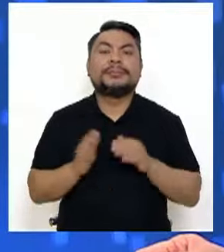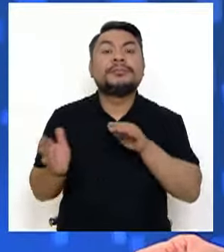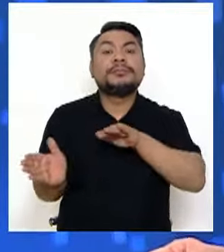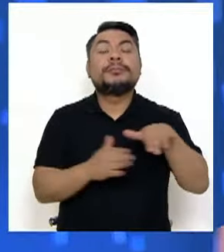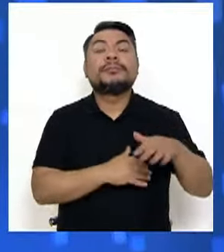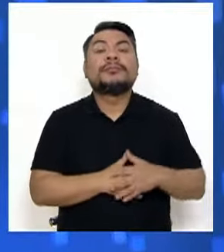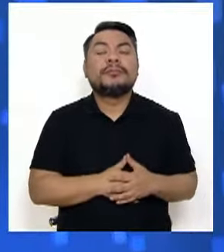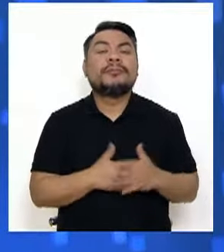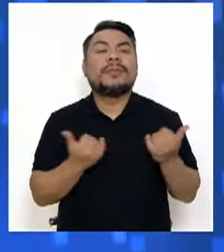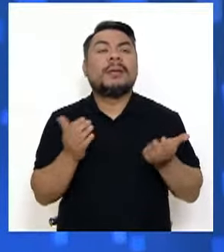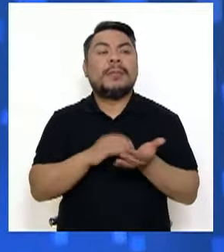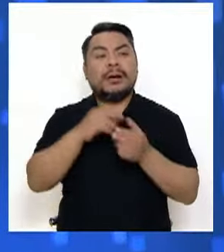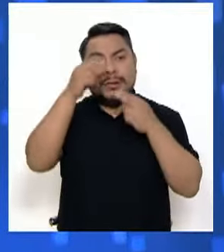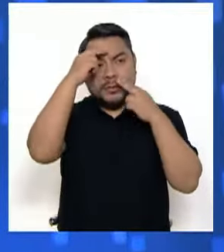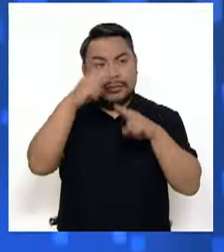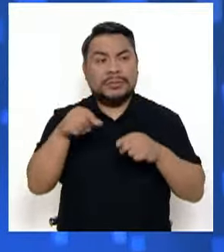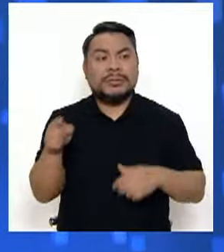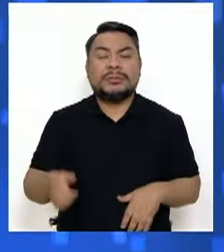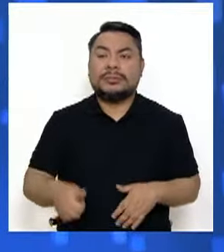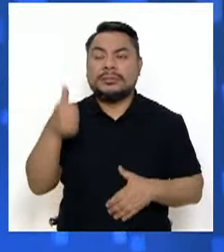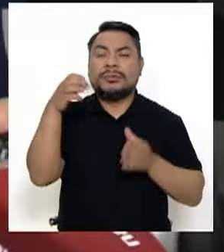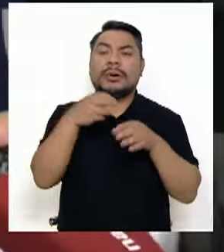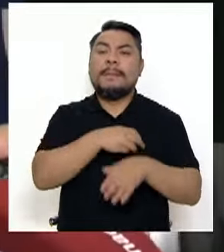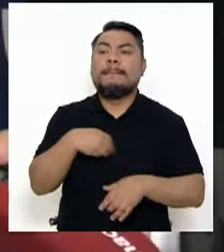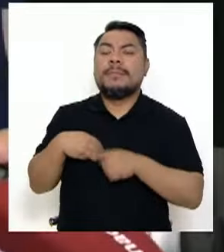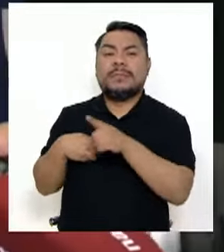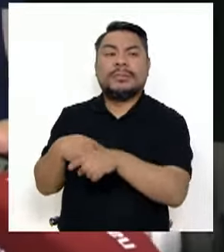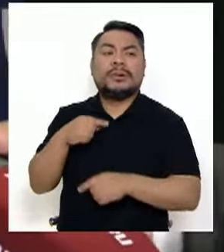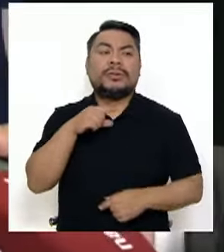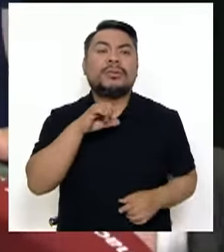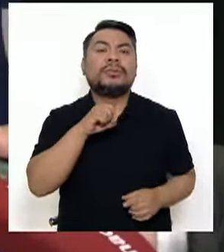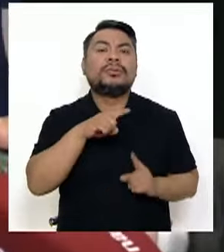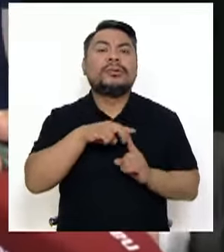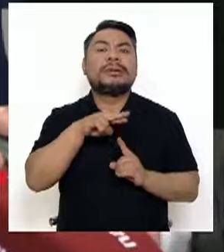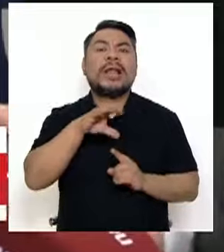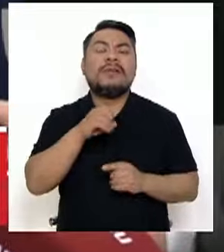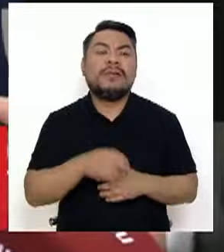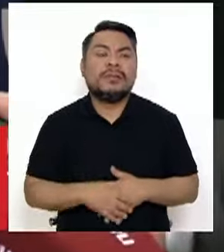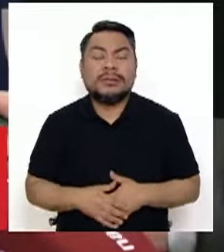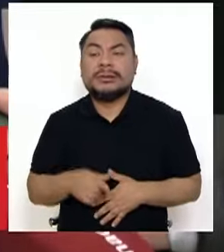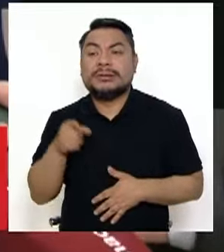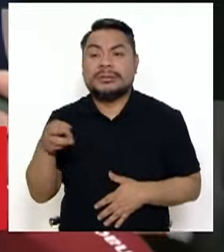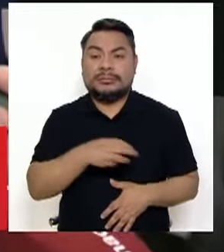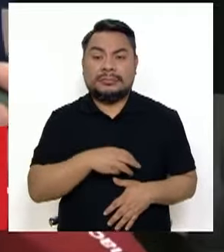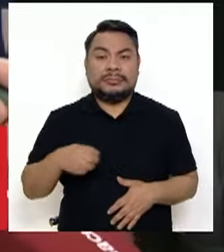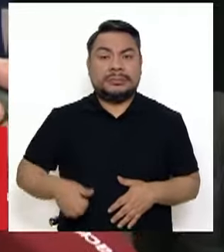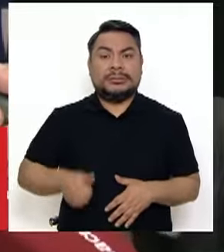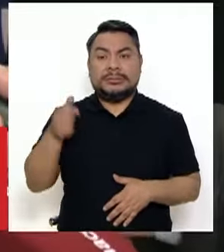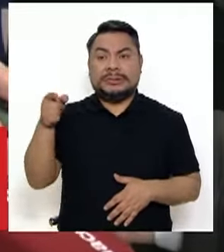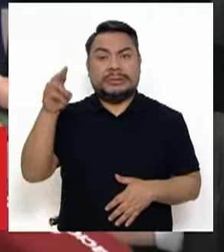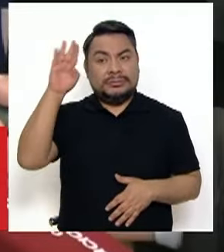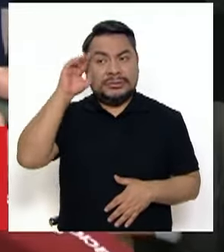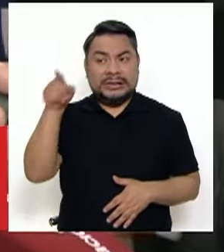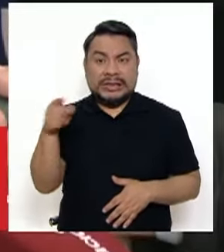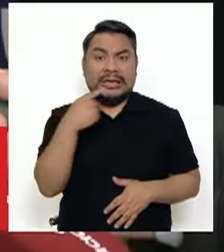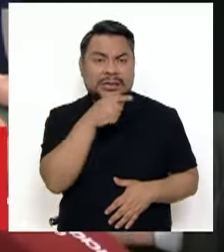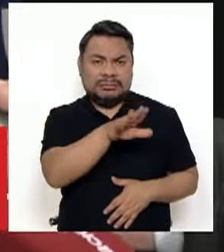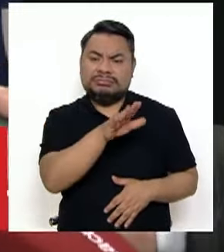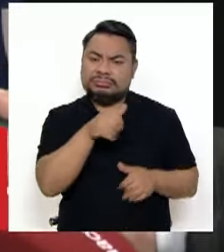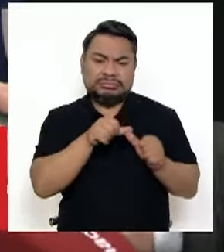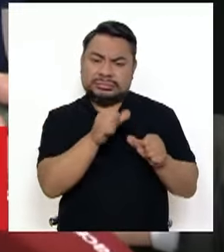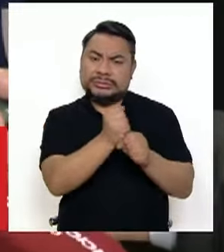Tarde 8 minutos, seguimos con más noticias. El presidente del Consejo de Ministros, Gustavo Adrián Zen, señaló que el ministro del Interior seguirá a cargo de su